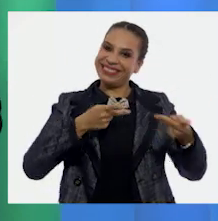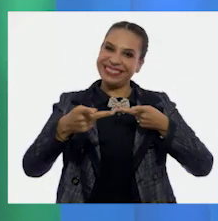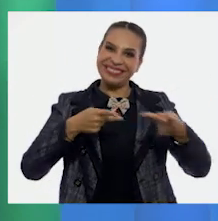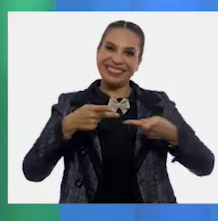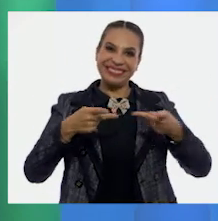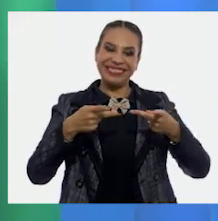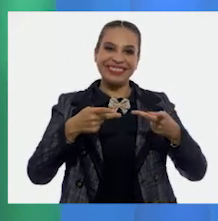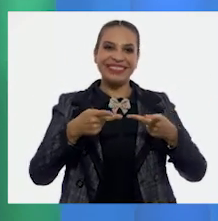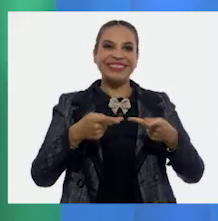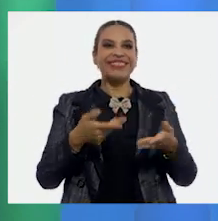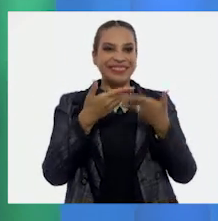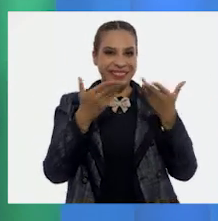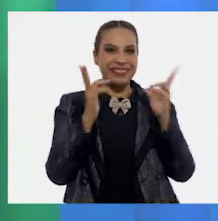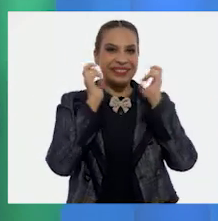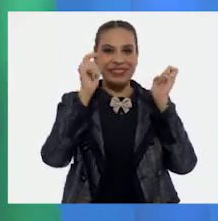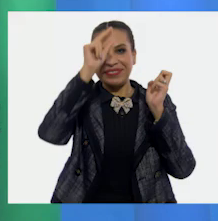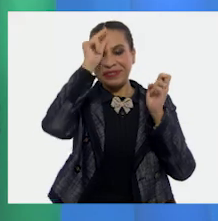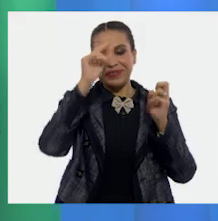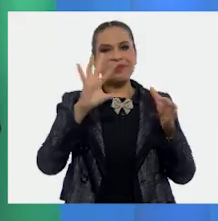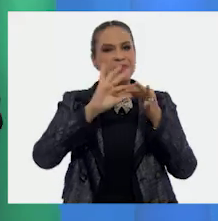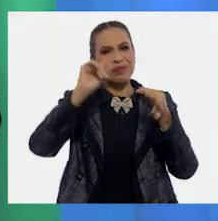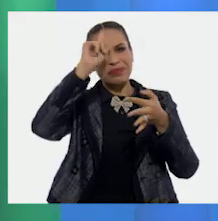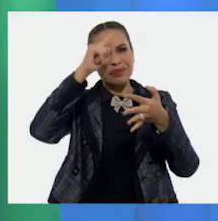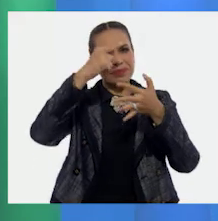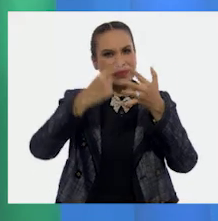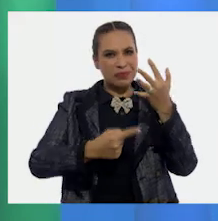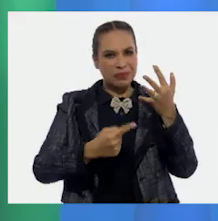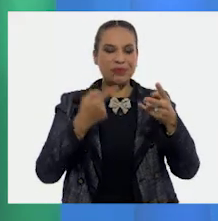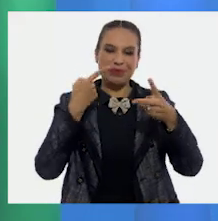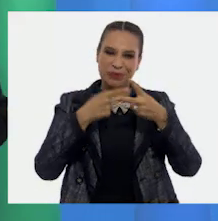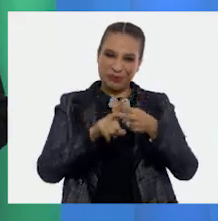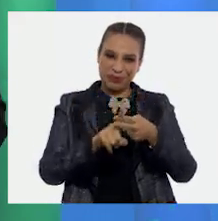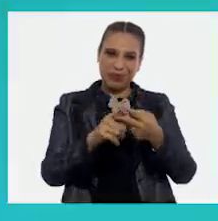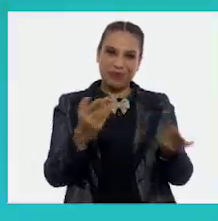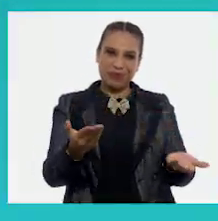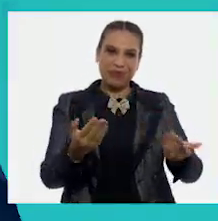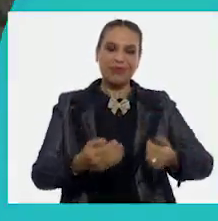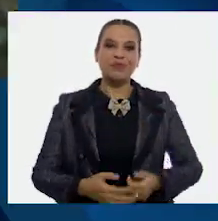¿Preparados? Y vamos con Ajolisto, que nos tiene un consejito, y comenzamos.